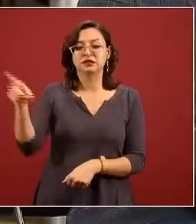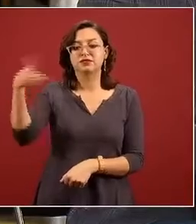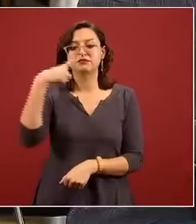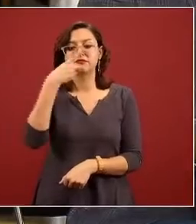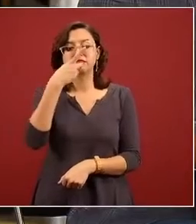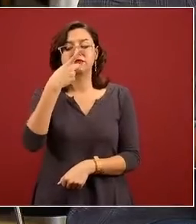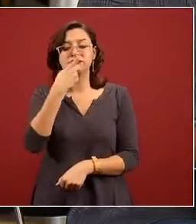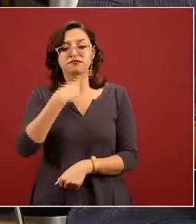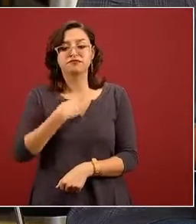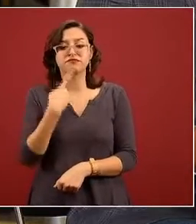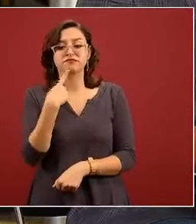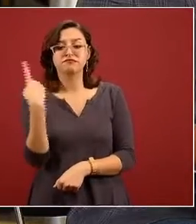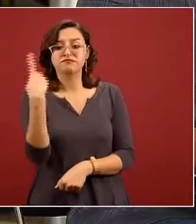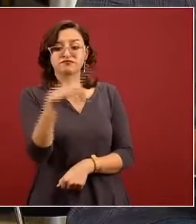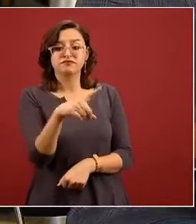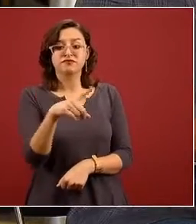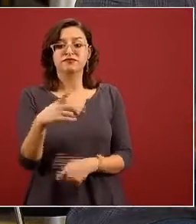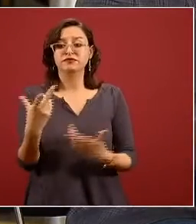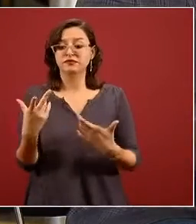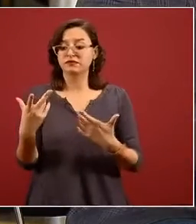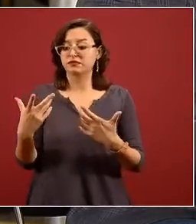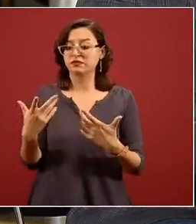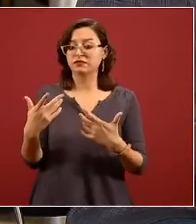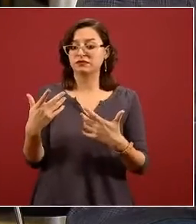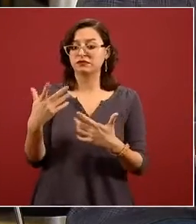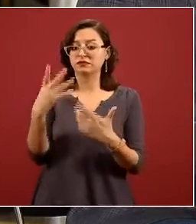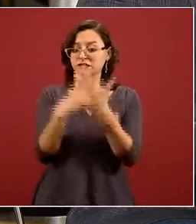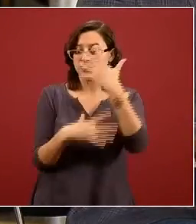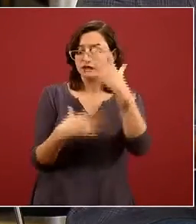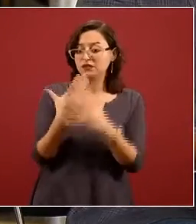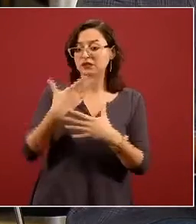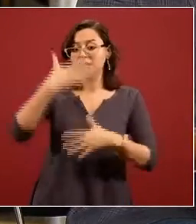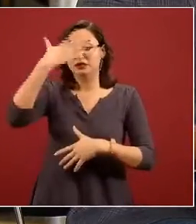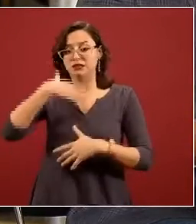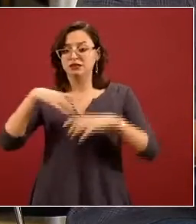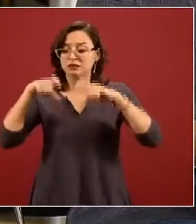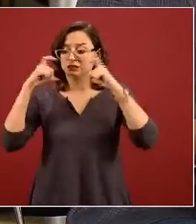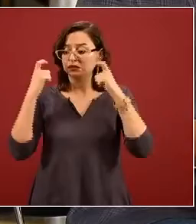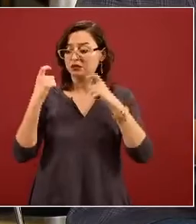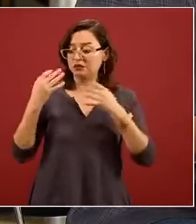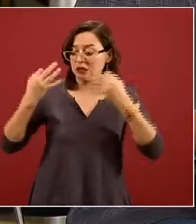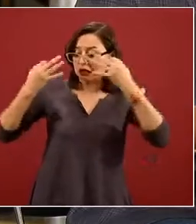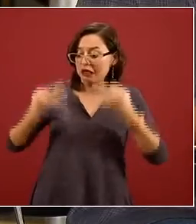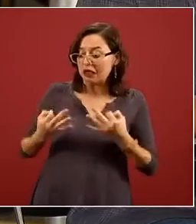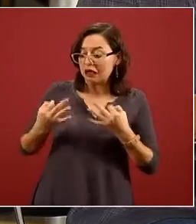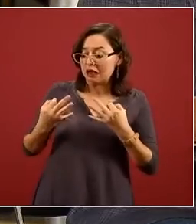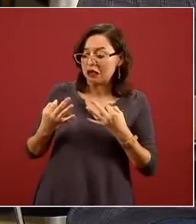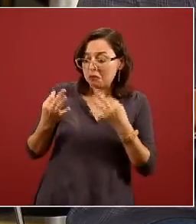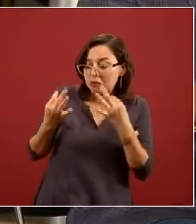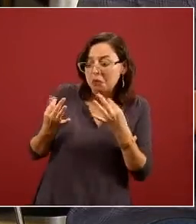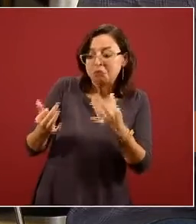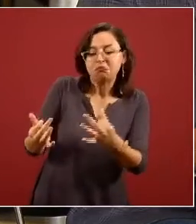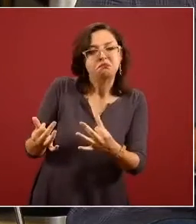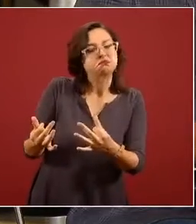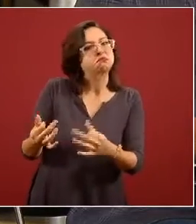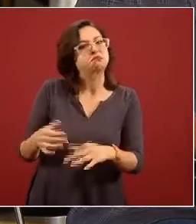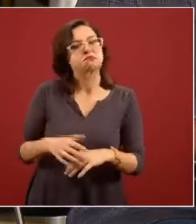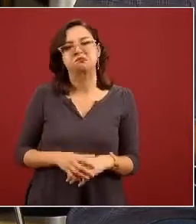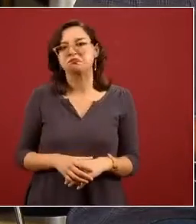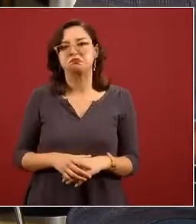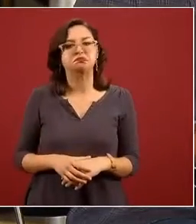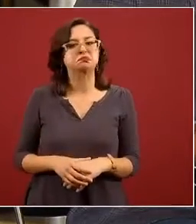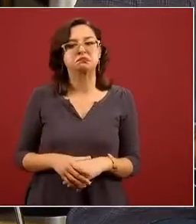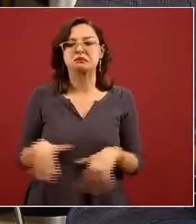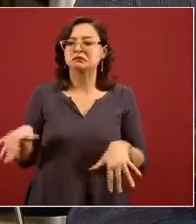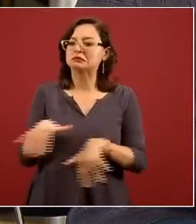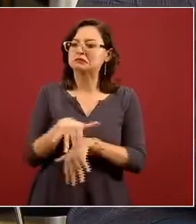sobre la calidad del equipo de protección que recibieron. No sé si sea posible que le pueda entregar su petición al final para que sea